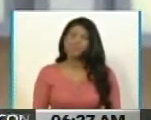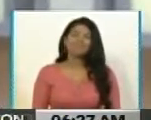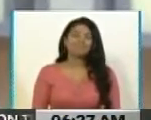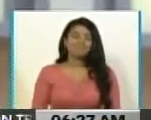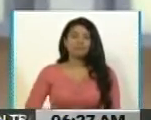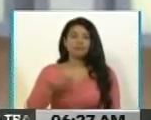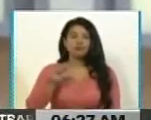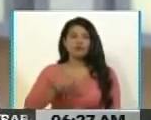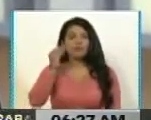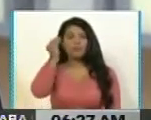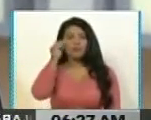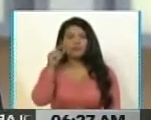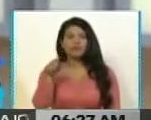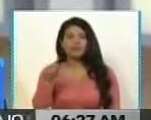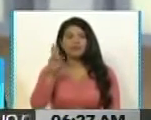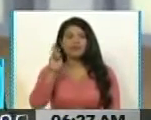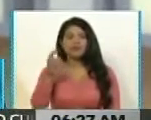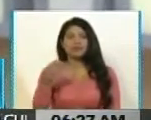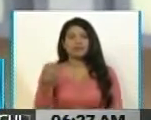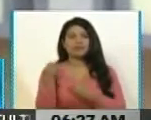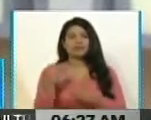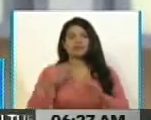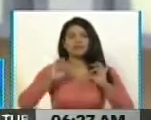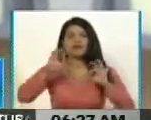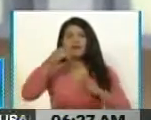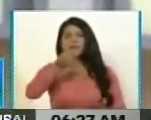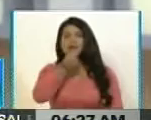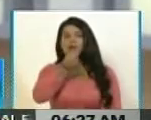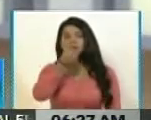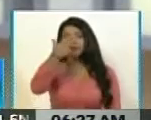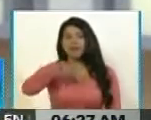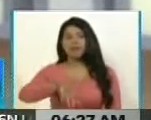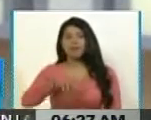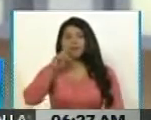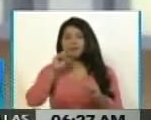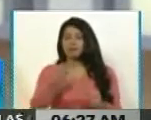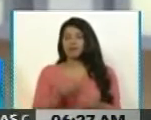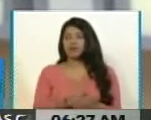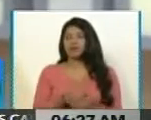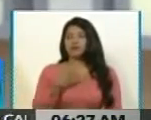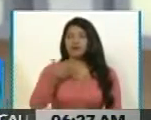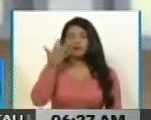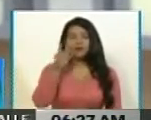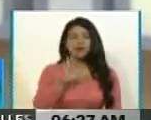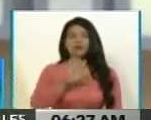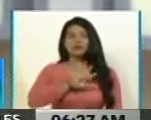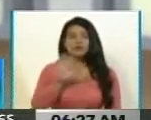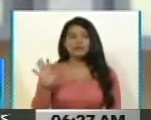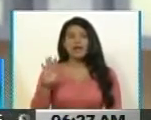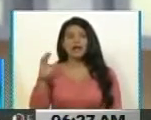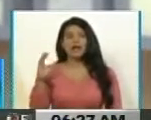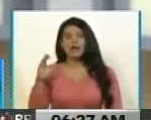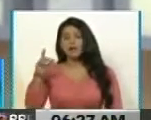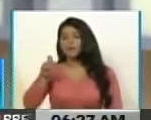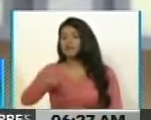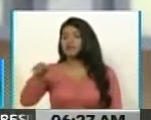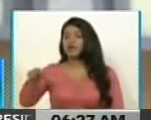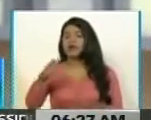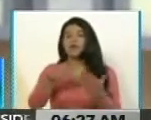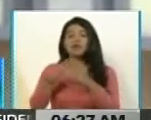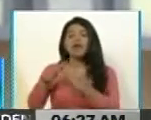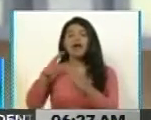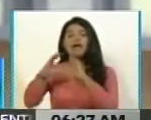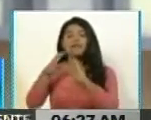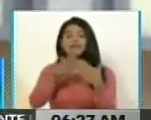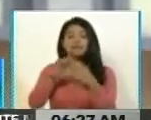muy particular los periodistas profesionales. Creo que ahí nos llevan ventaja los comunicadores alternativos,